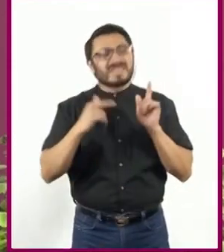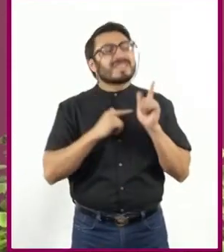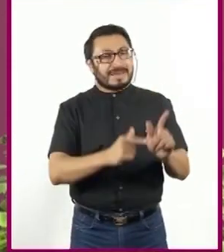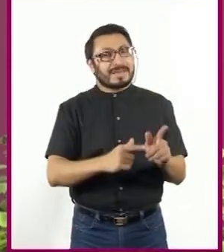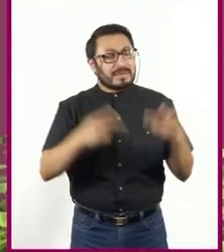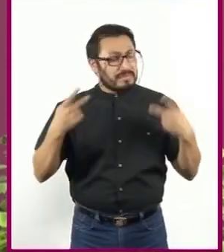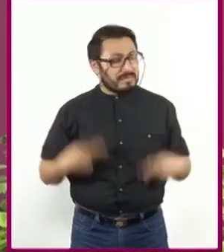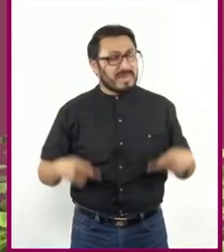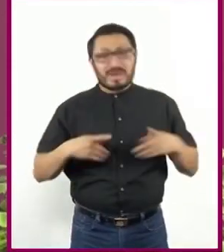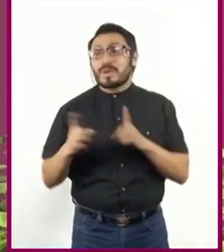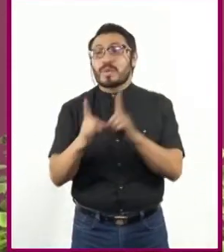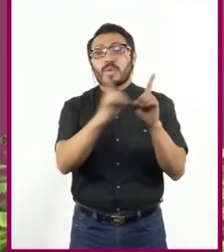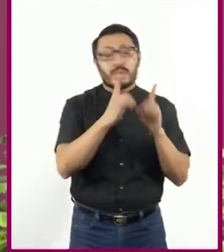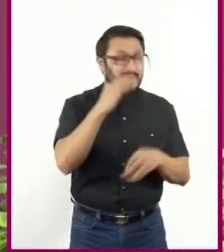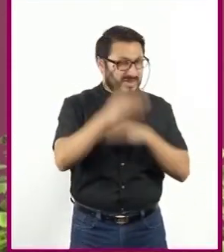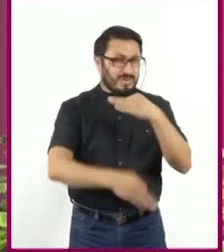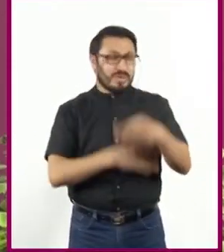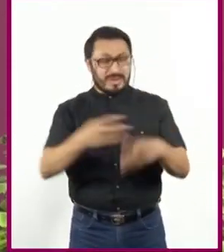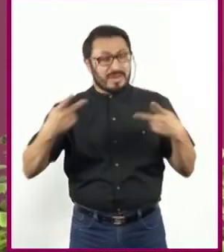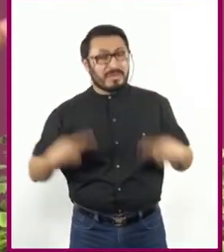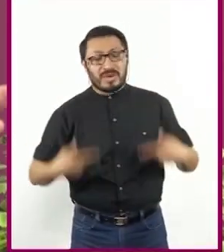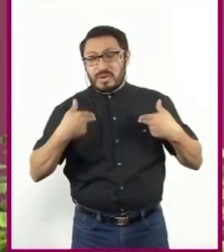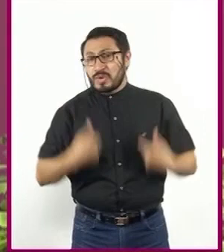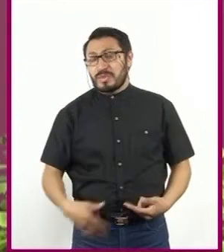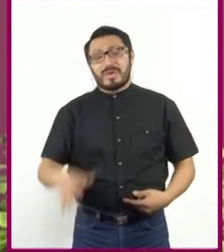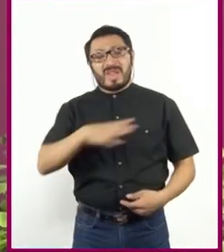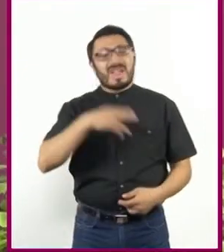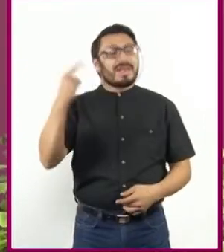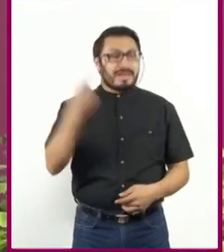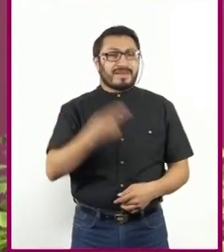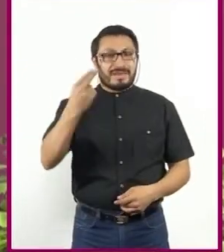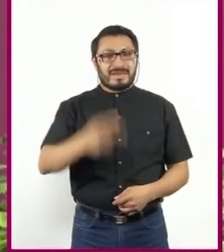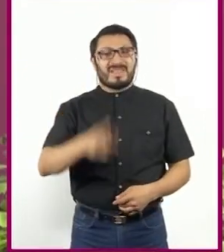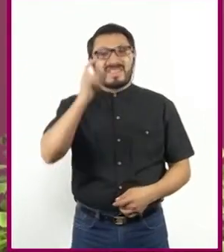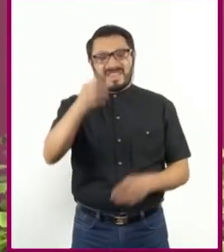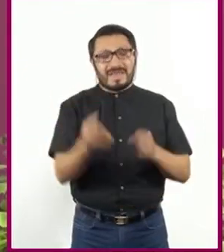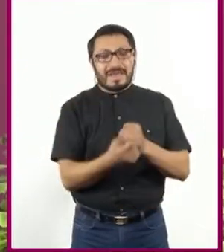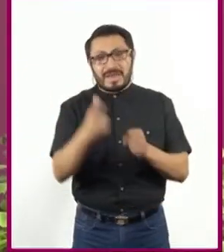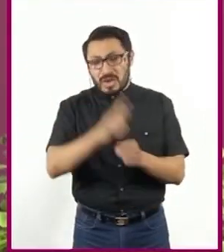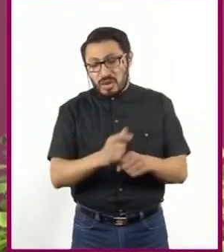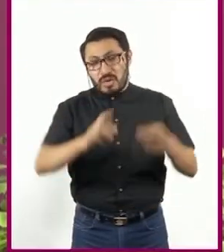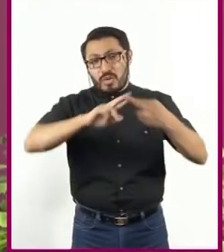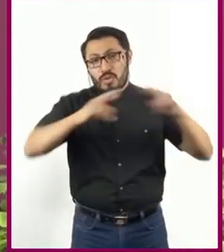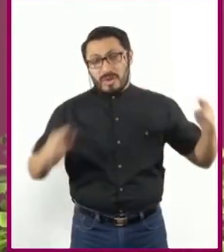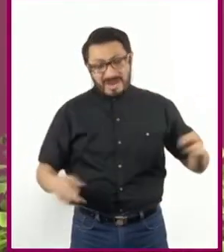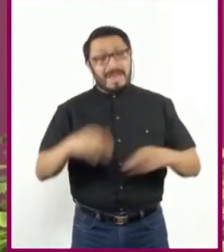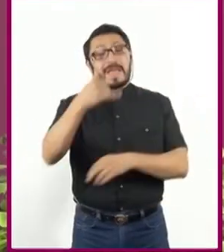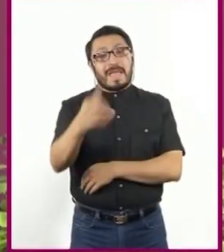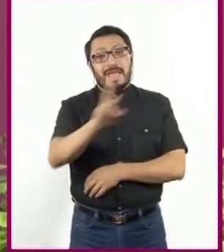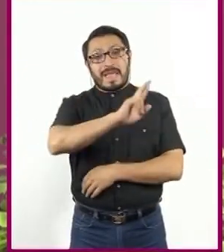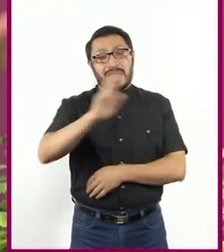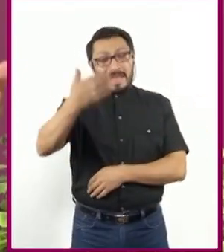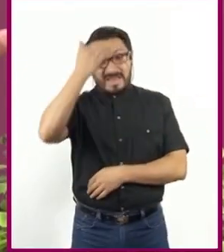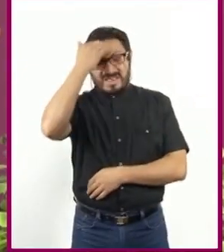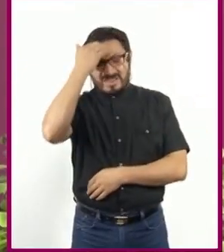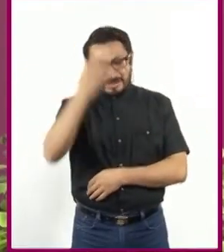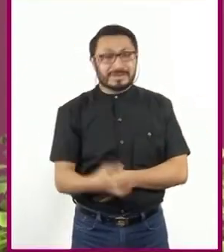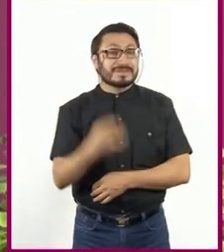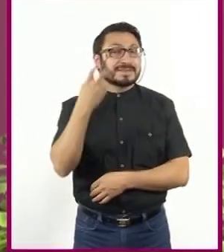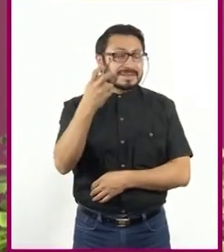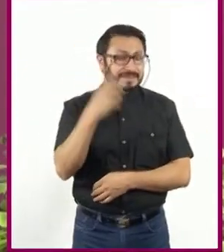pares, pues todos los seres humanos tenemos la necesidad de socializar y ser reconocidos. Por esta